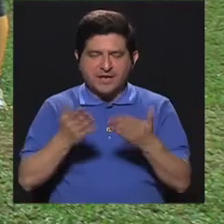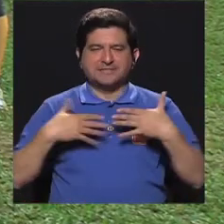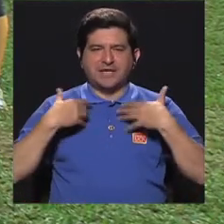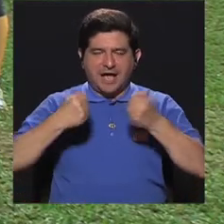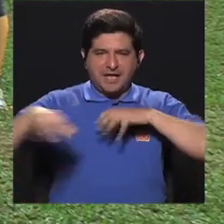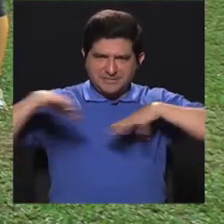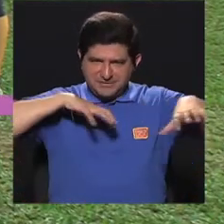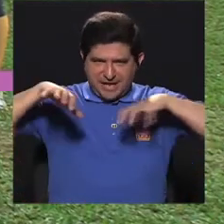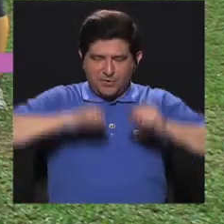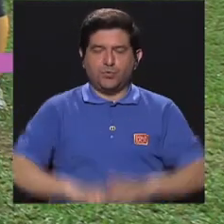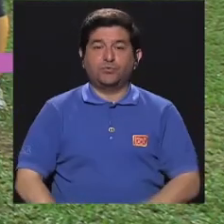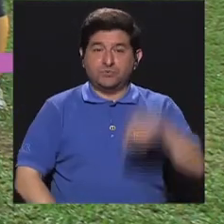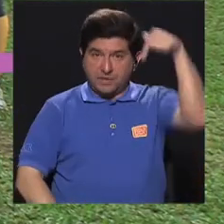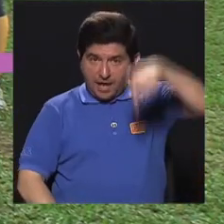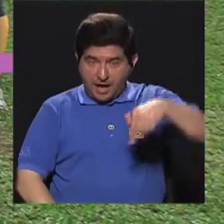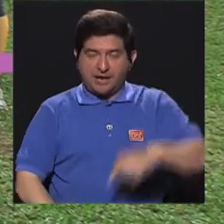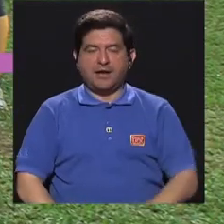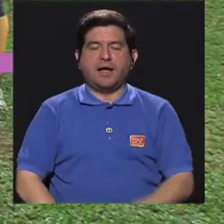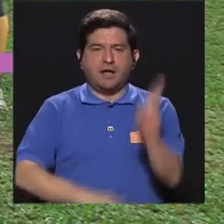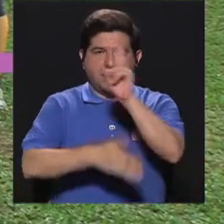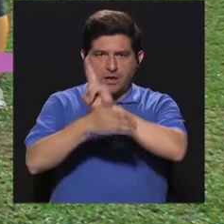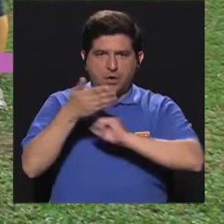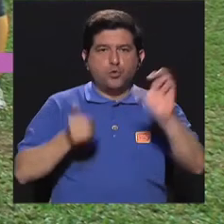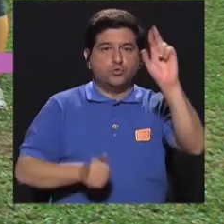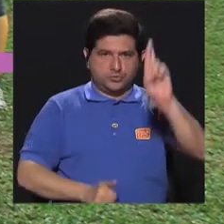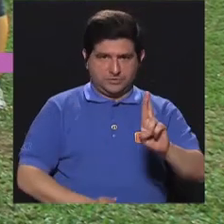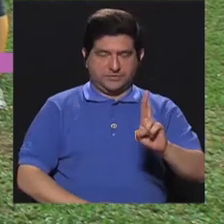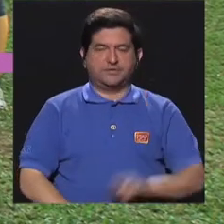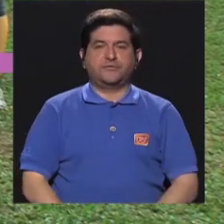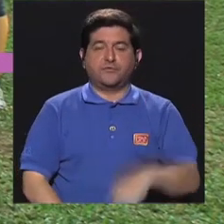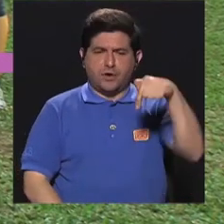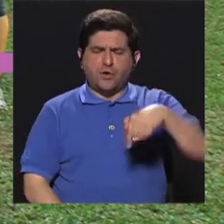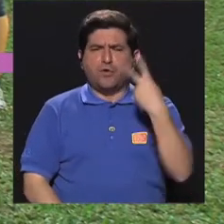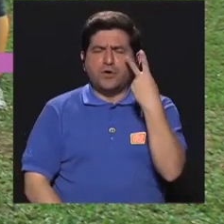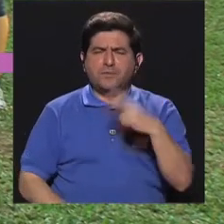Buenas, bienvenidos a Salud en Movimiento. Nos encontramos en la Universidad